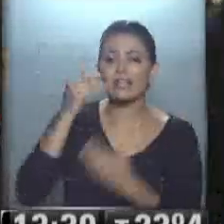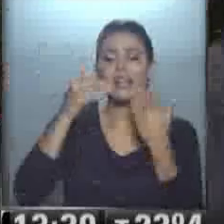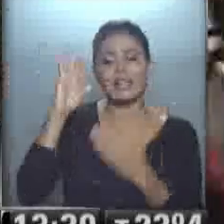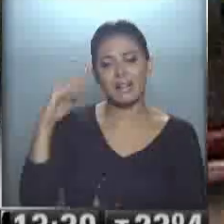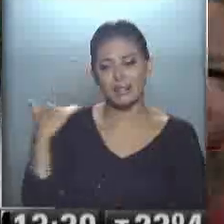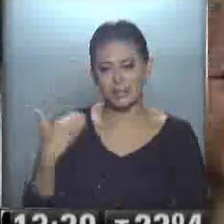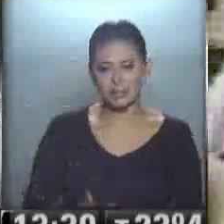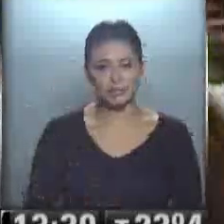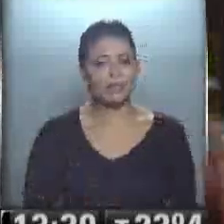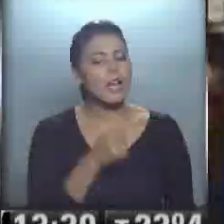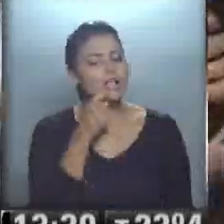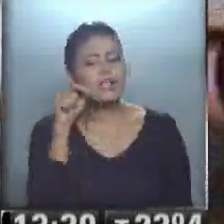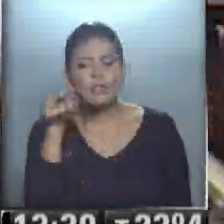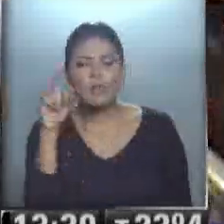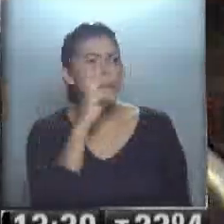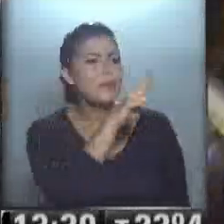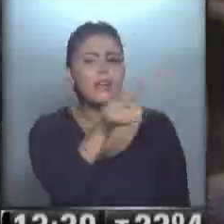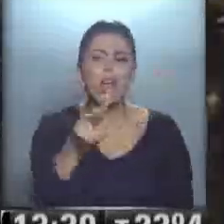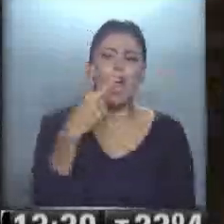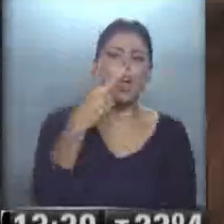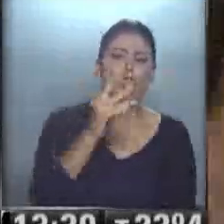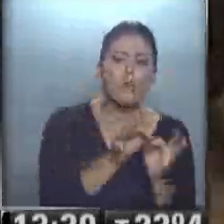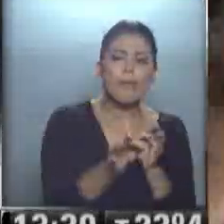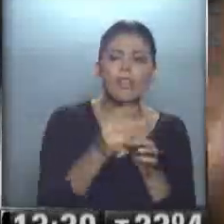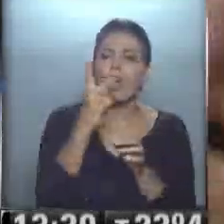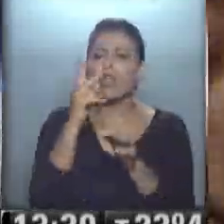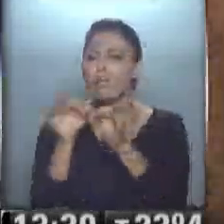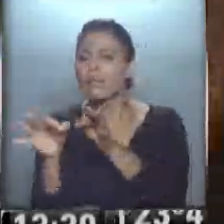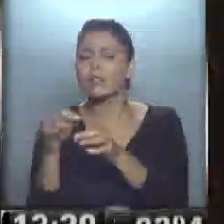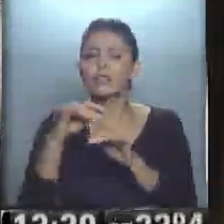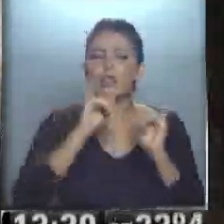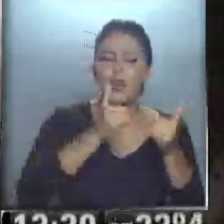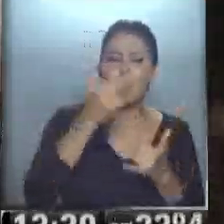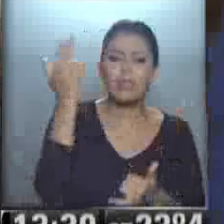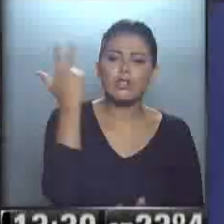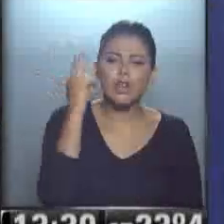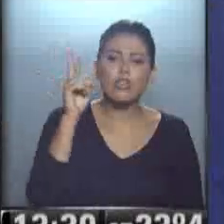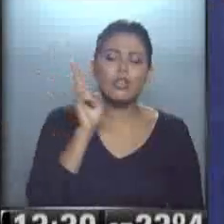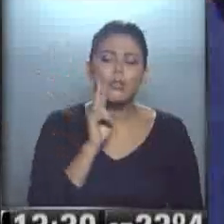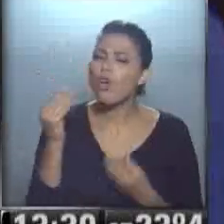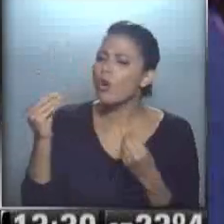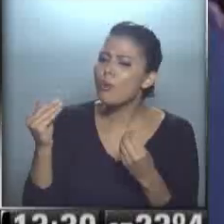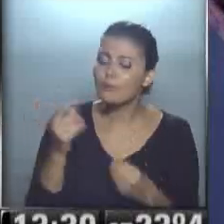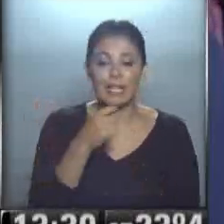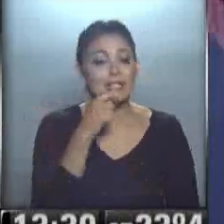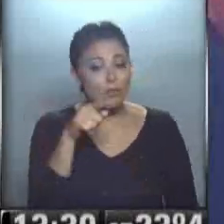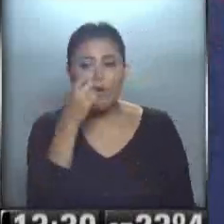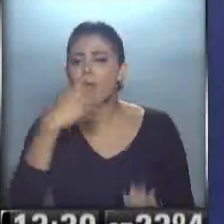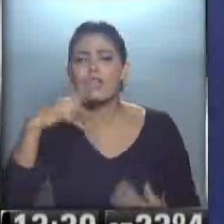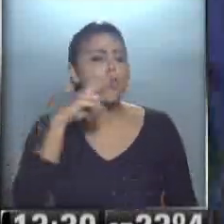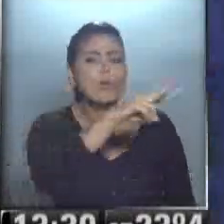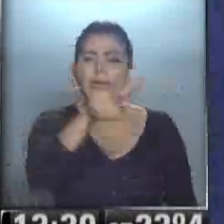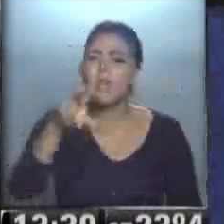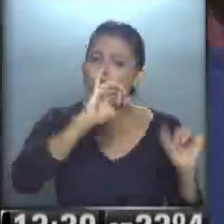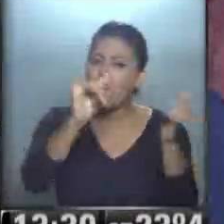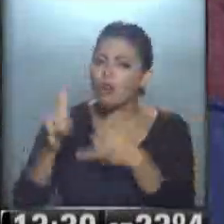mirás alrededor tuyo, cada 2 metros ves un chico de 18, 19, de 20 años que hoy está acá. ¿Cómo? Si mirás para cualquier lado vas a encontrar